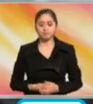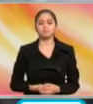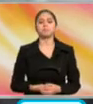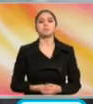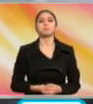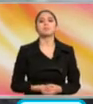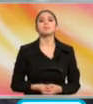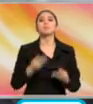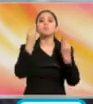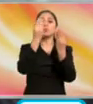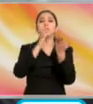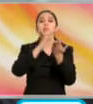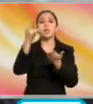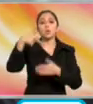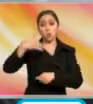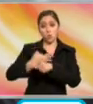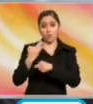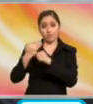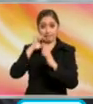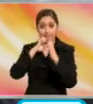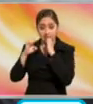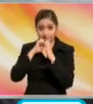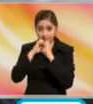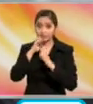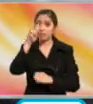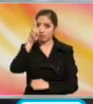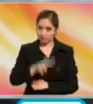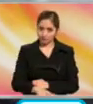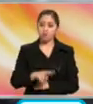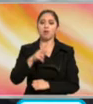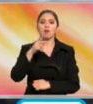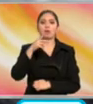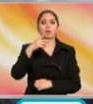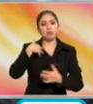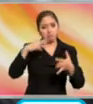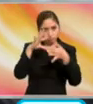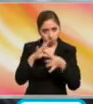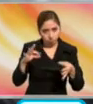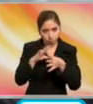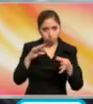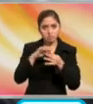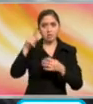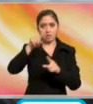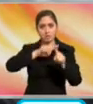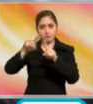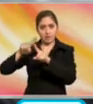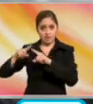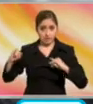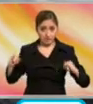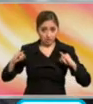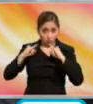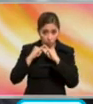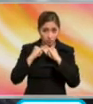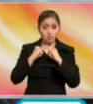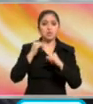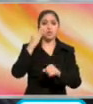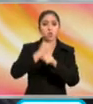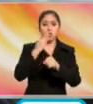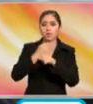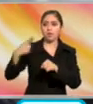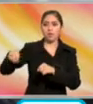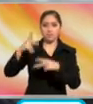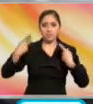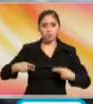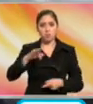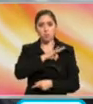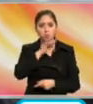que nos hayas regalado este tiempo, y ahí es importante hacer hincapié que estas instituciones están pues a favor del ciudadano, y